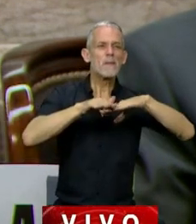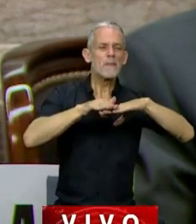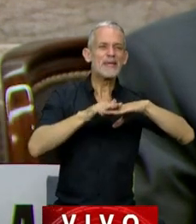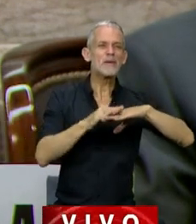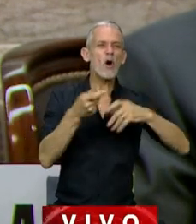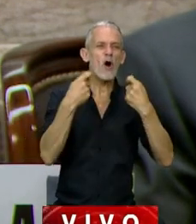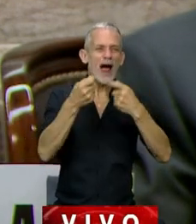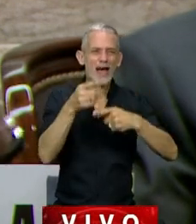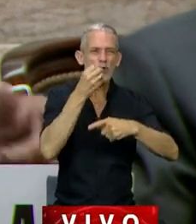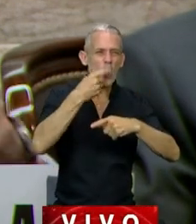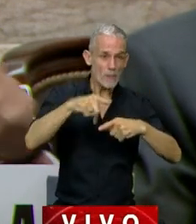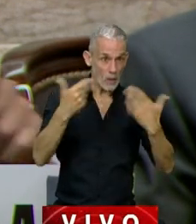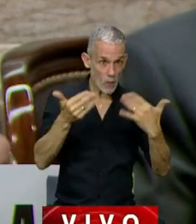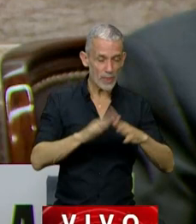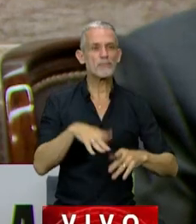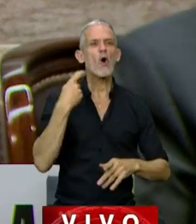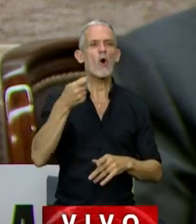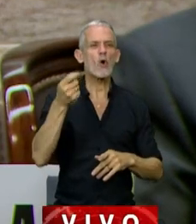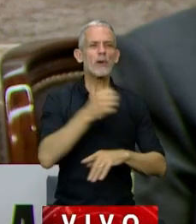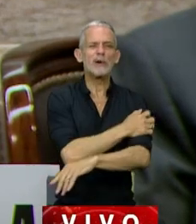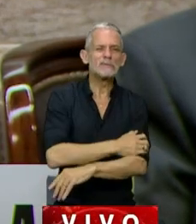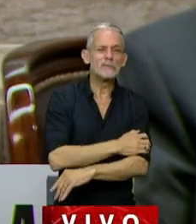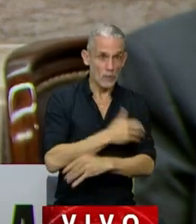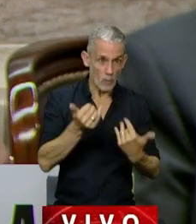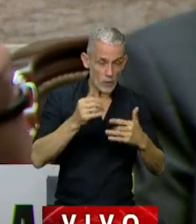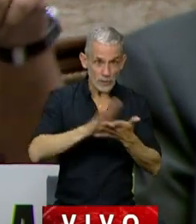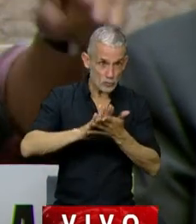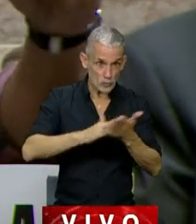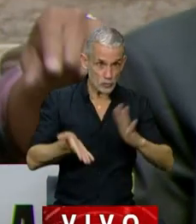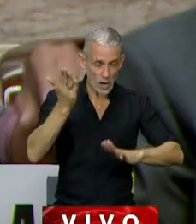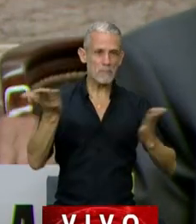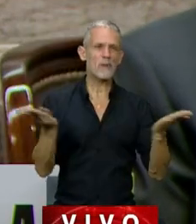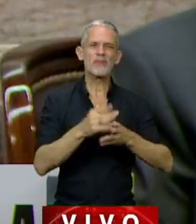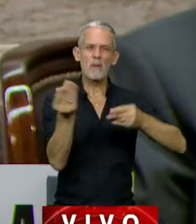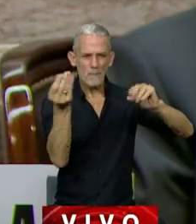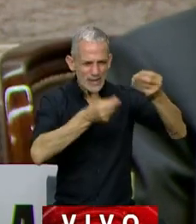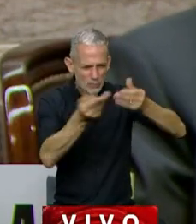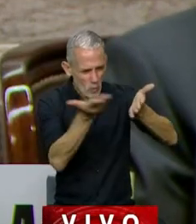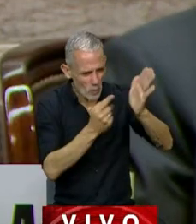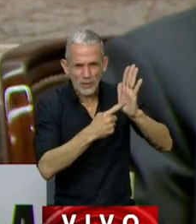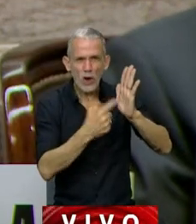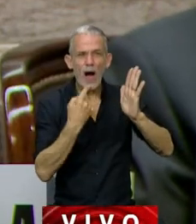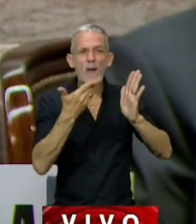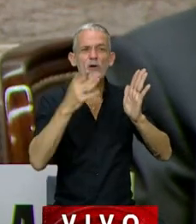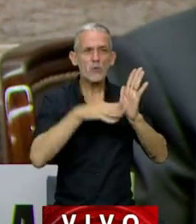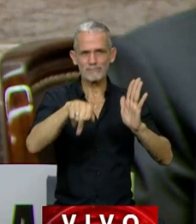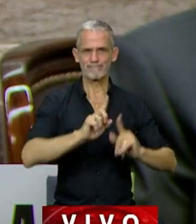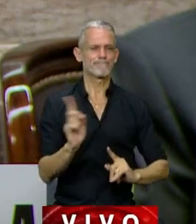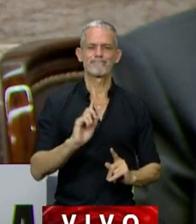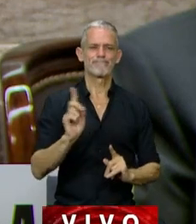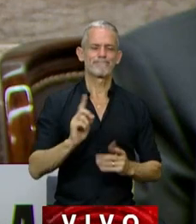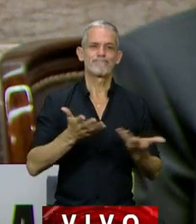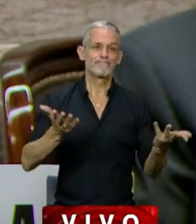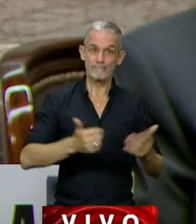familiar o los jubilados van a salir de la indigencia. Pero este presupuesto no dice nada de eso,